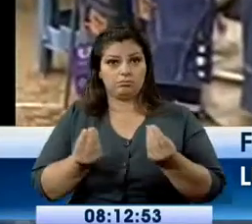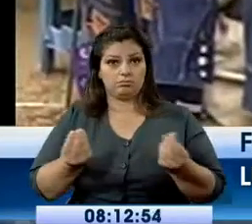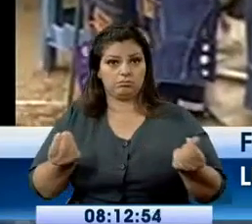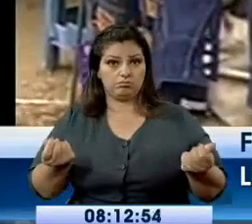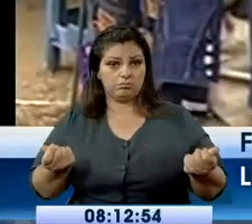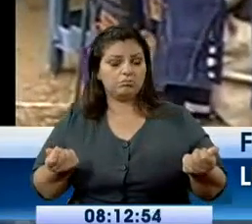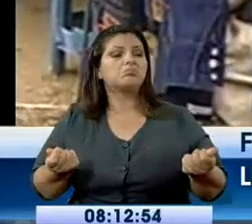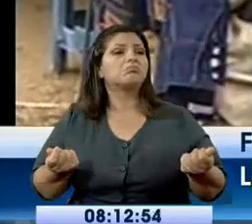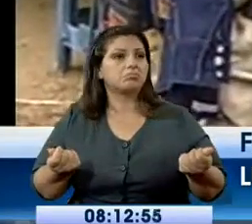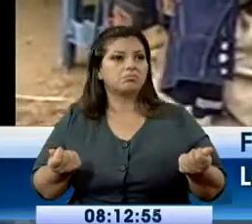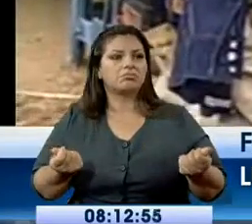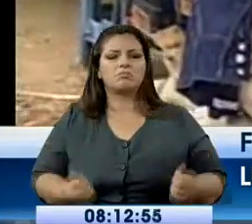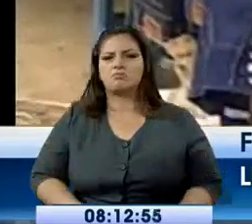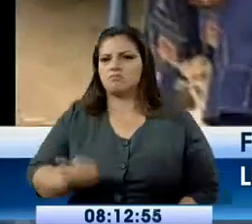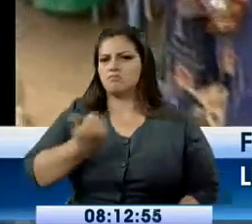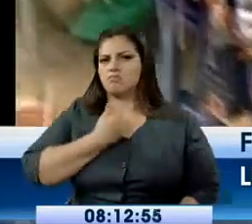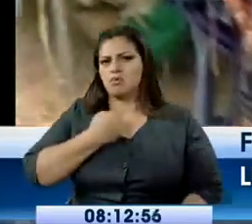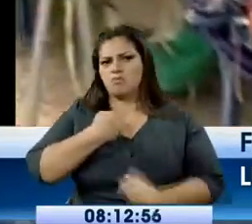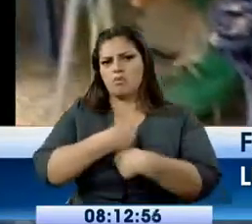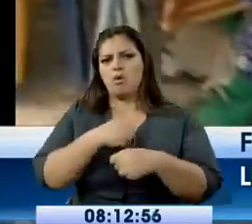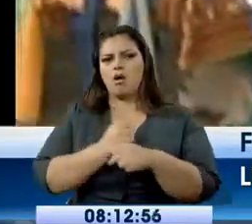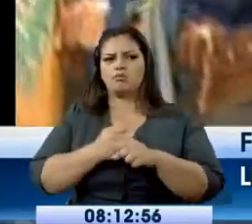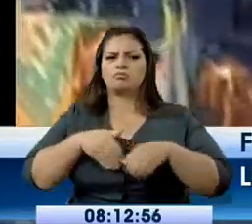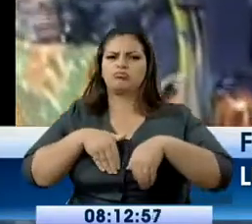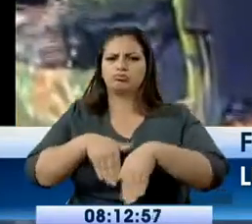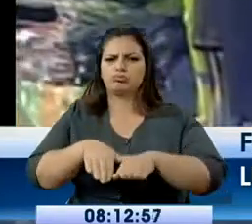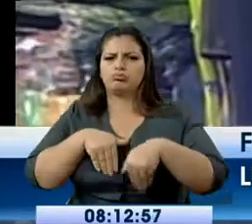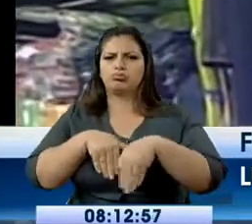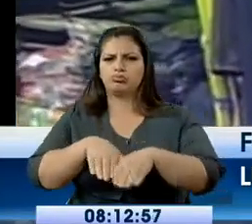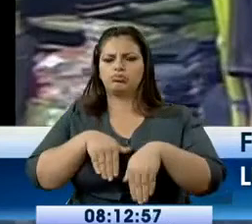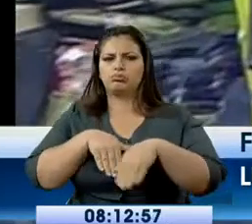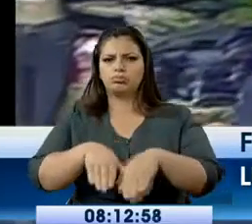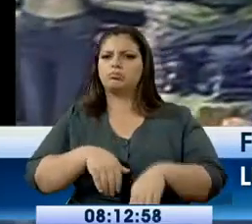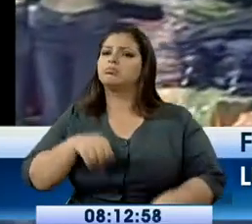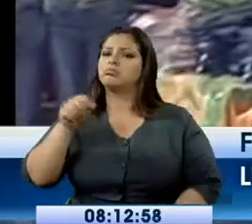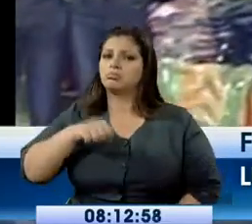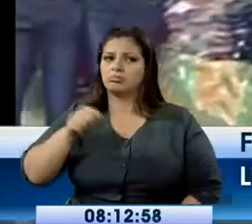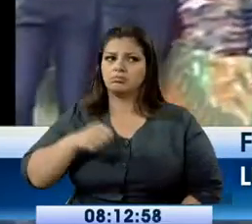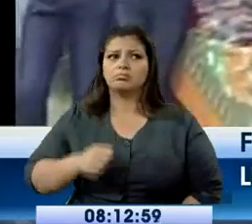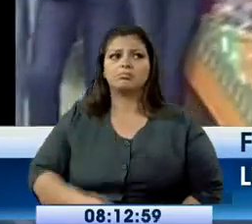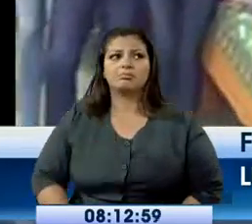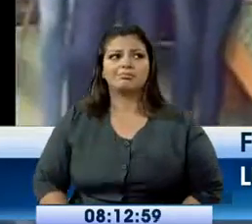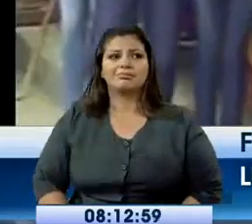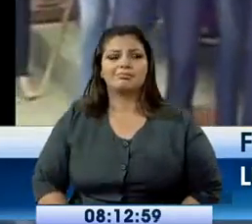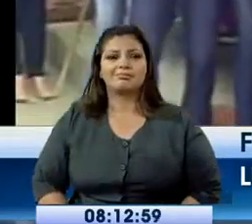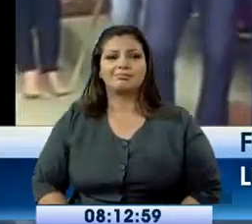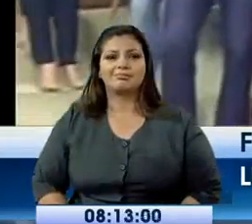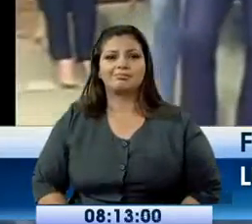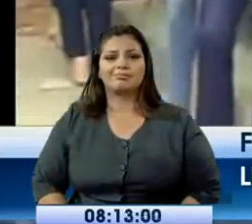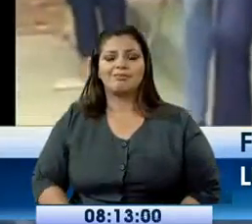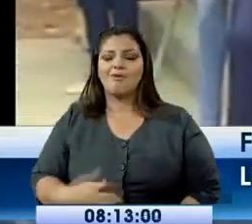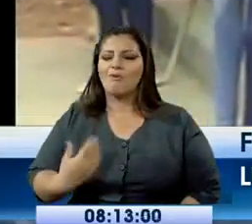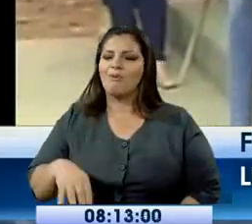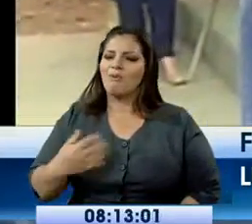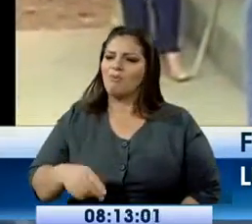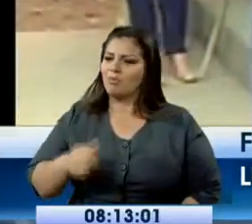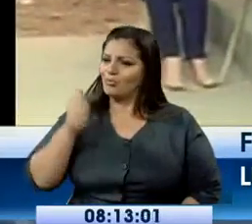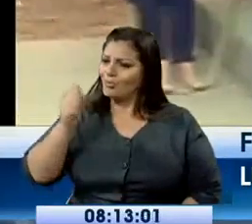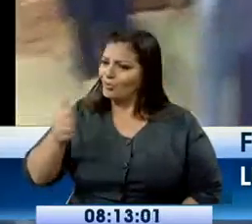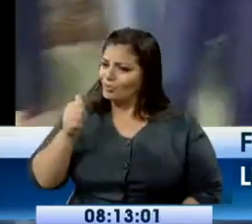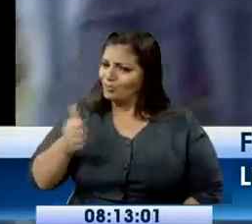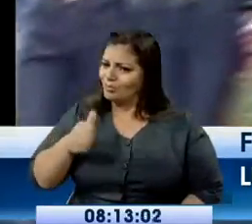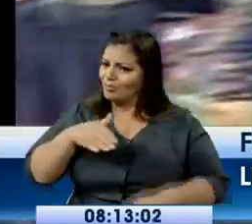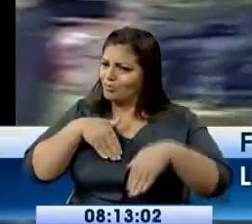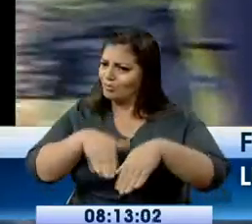calidad, hecho por nosotros mismos. Confeccionamos nosotros. Ah, eso tiene un valor agregado, porque es ello hecho